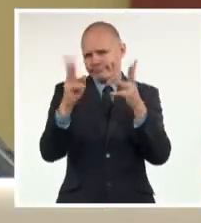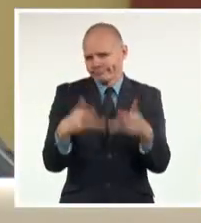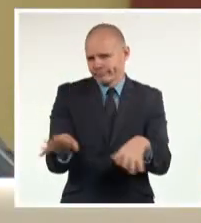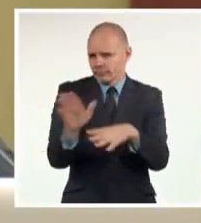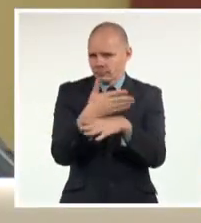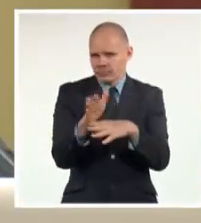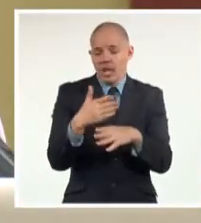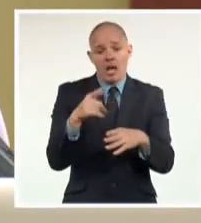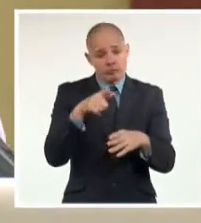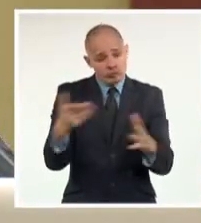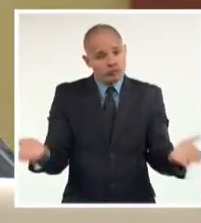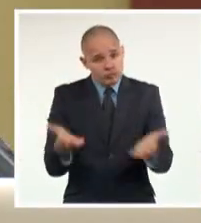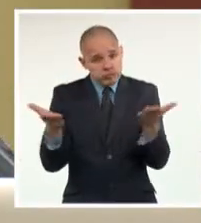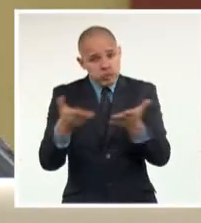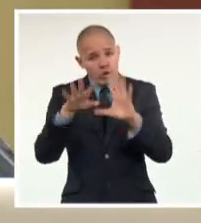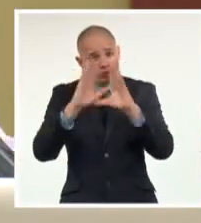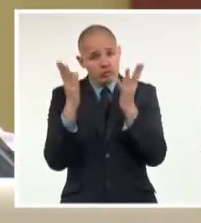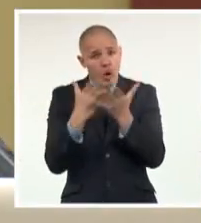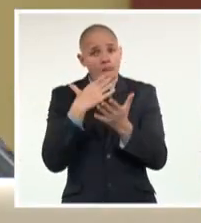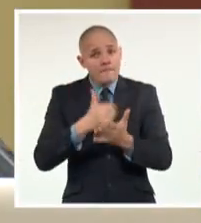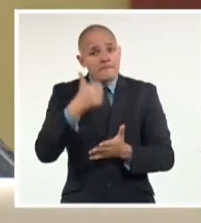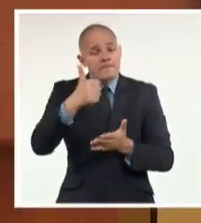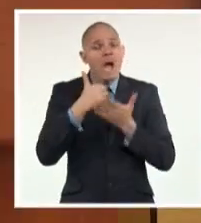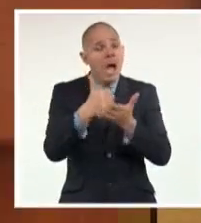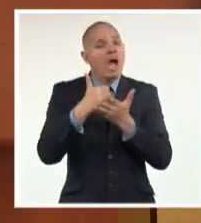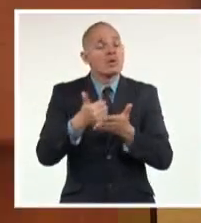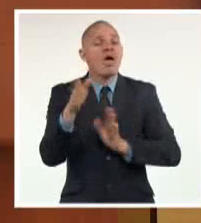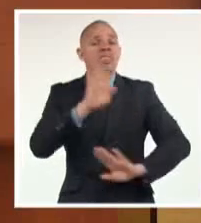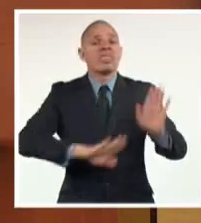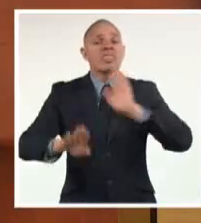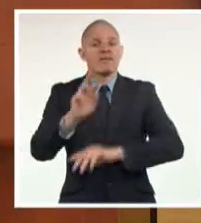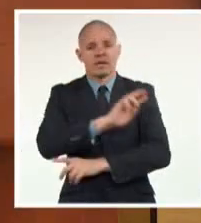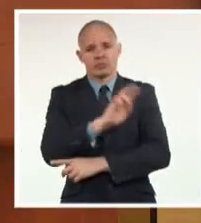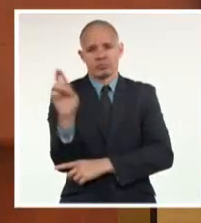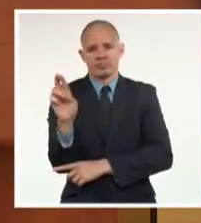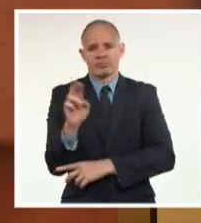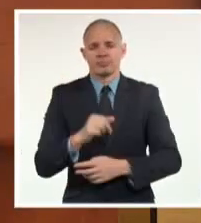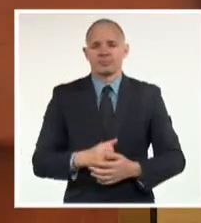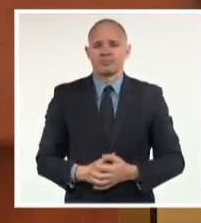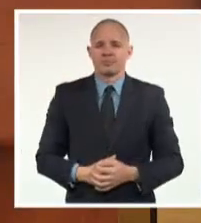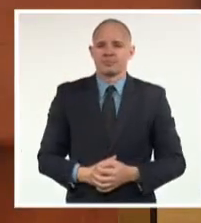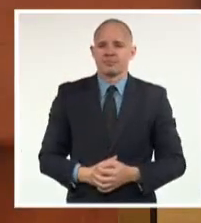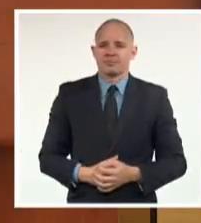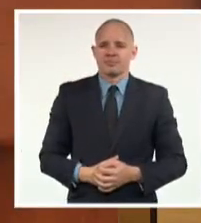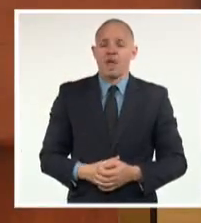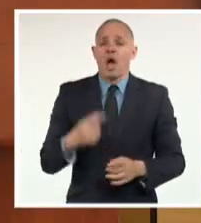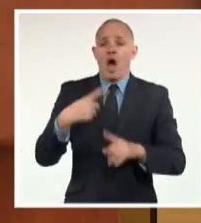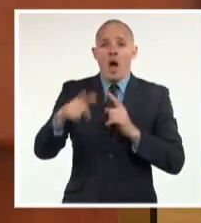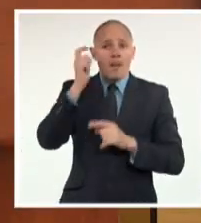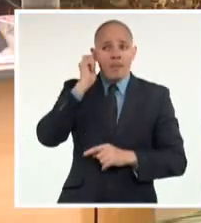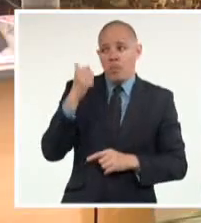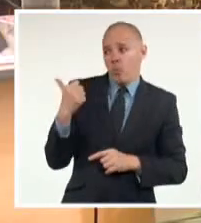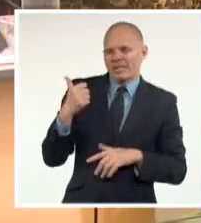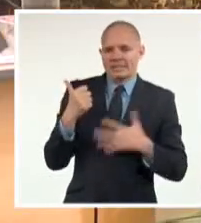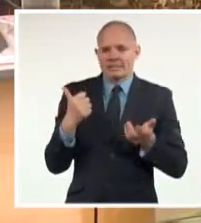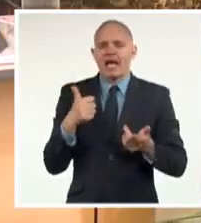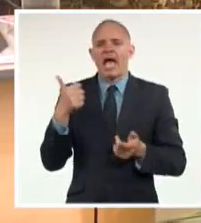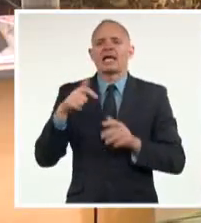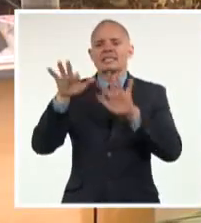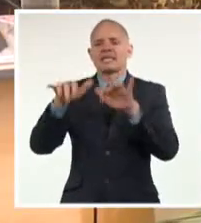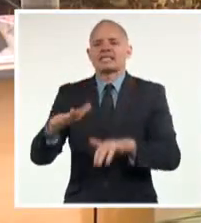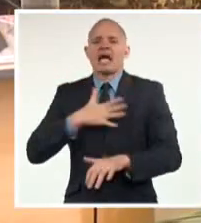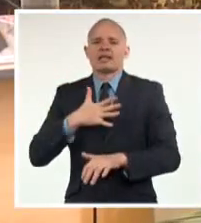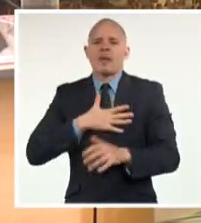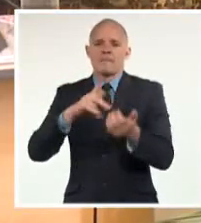para el desarrollo, avance y mantenimiento de la revolución. Yanaisi Caponápoles, primera secretaria del partido en Granma, al hacer uso